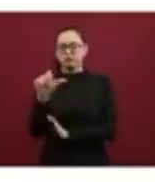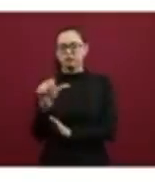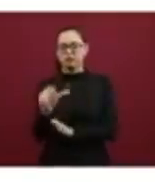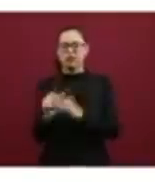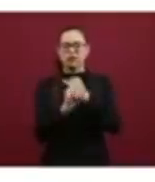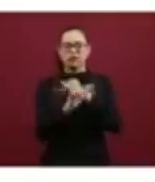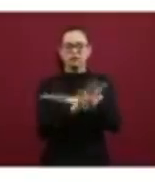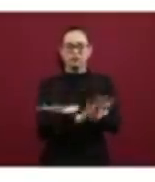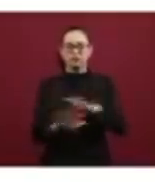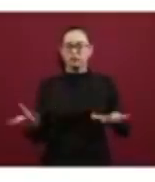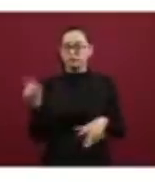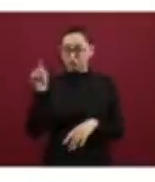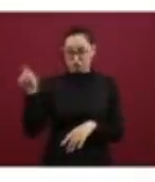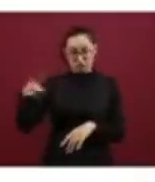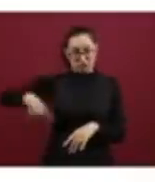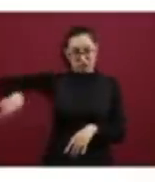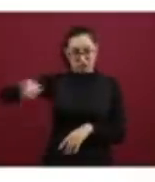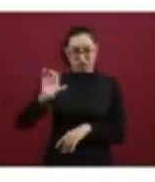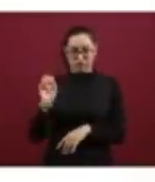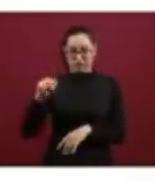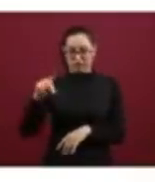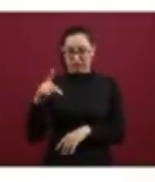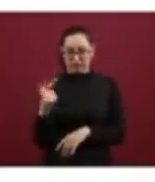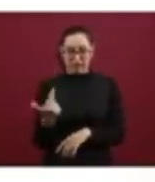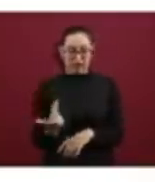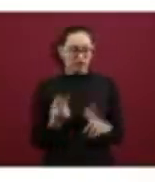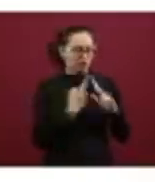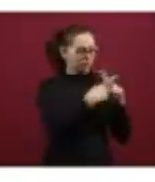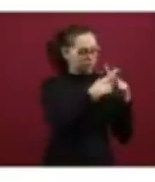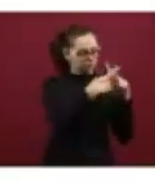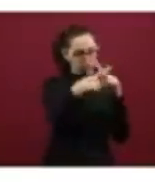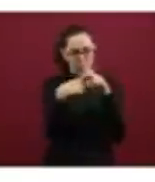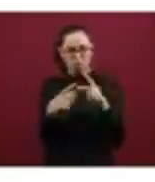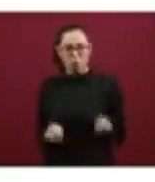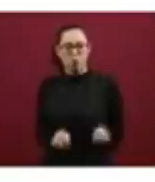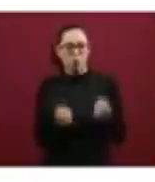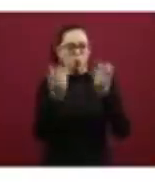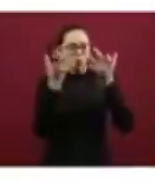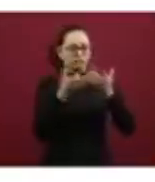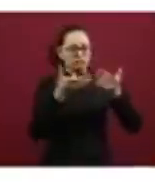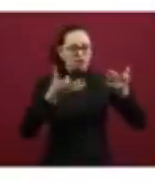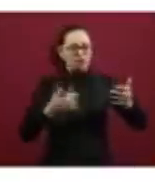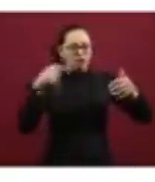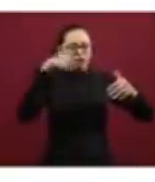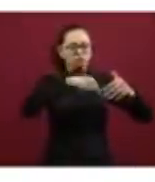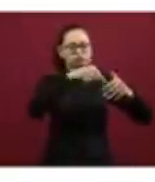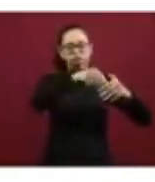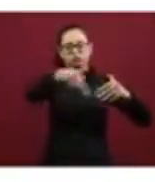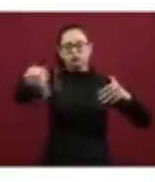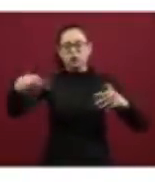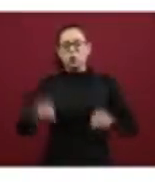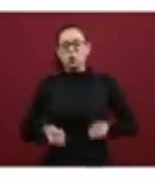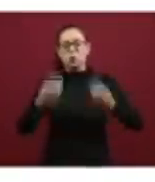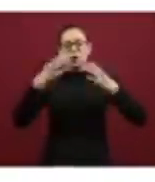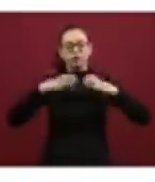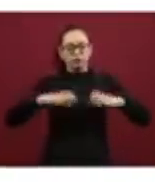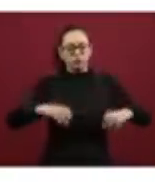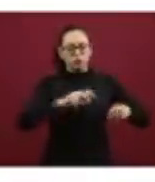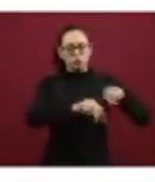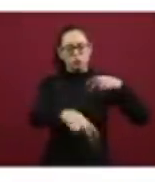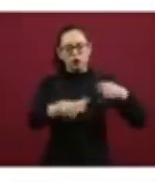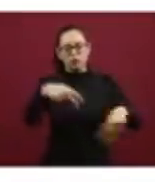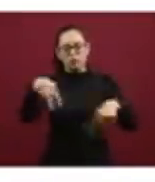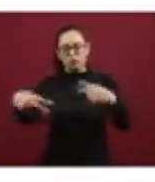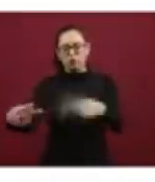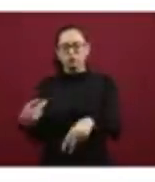primera contabilización de fosas y de cuerpos encontrados, así como los estudios de la Universidad Iberoamericana, el ITESO